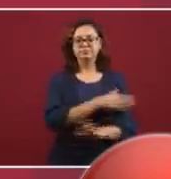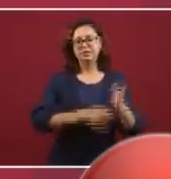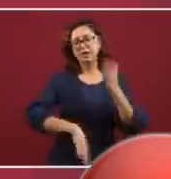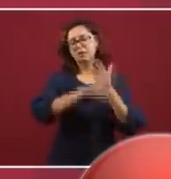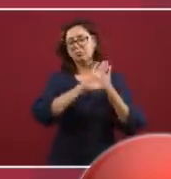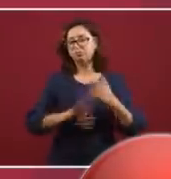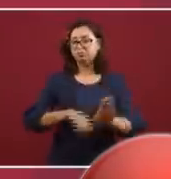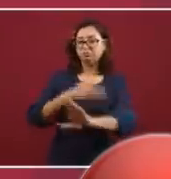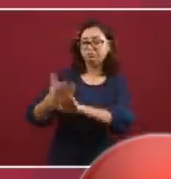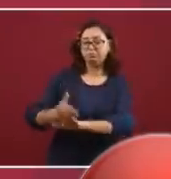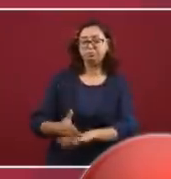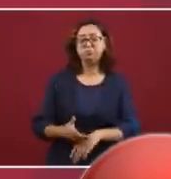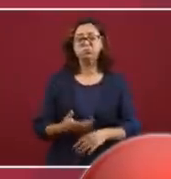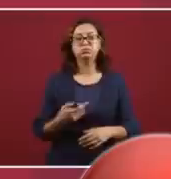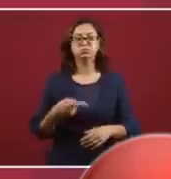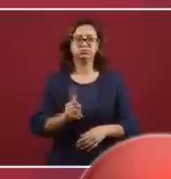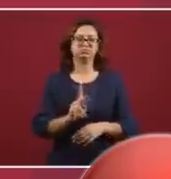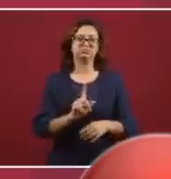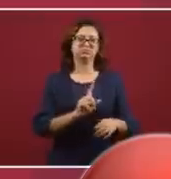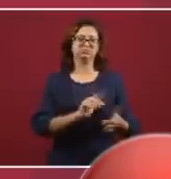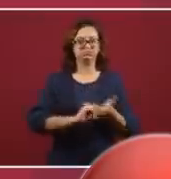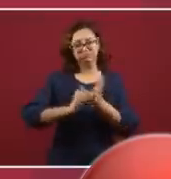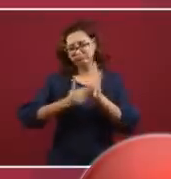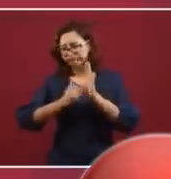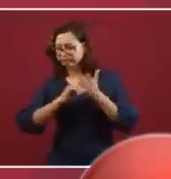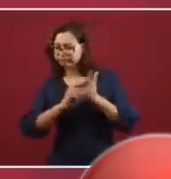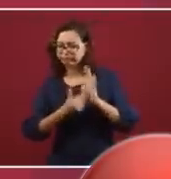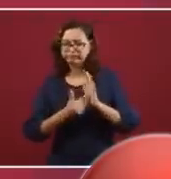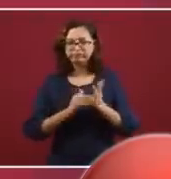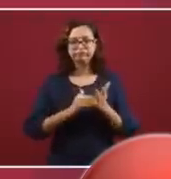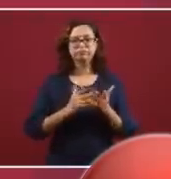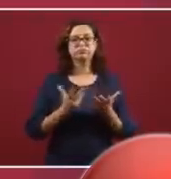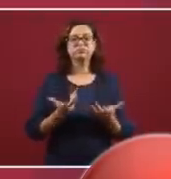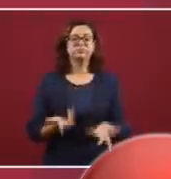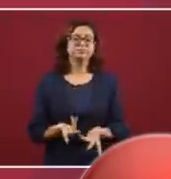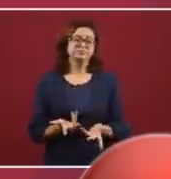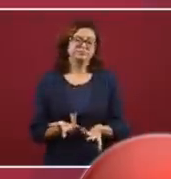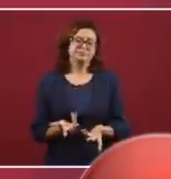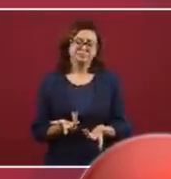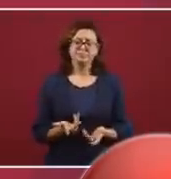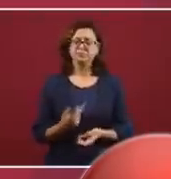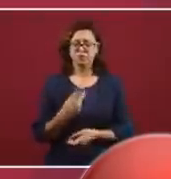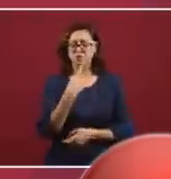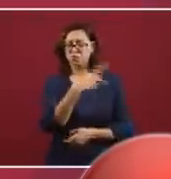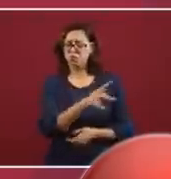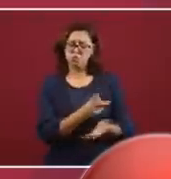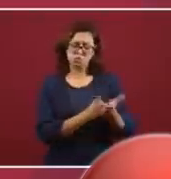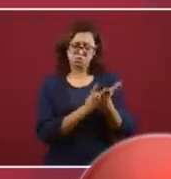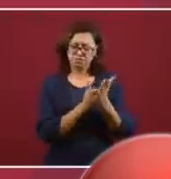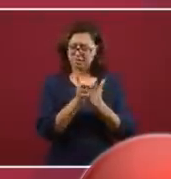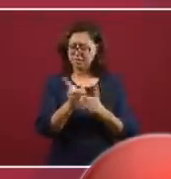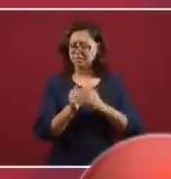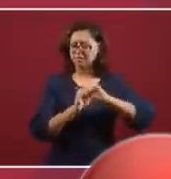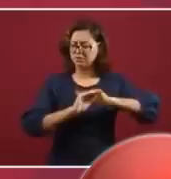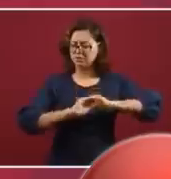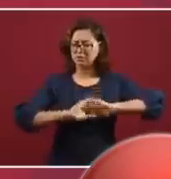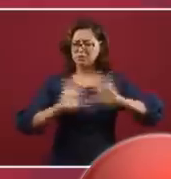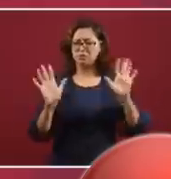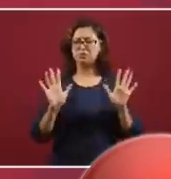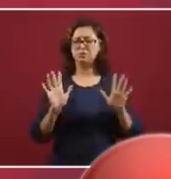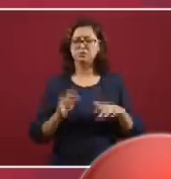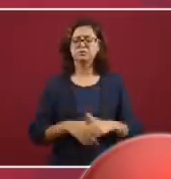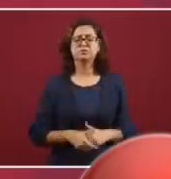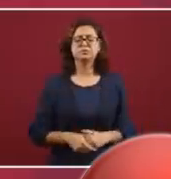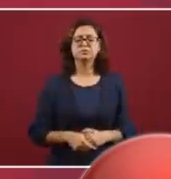atacándonos de distintas formas, y claro, tienen derecho a hacerlo,